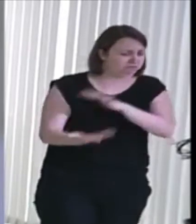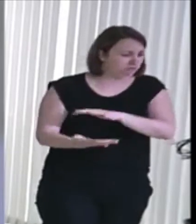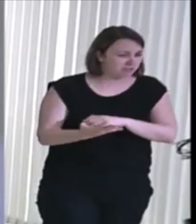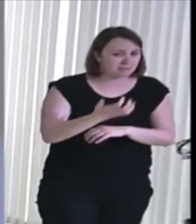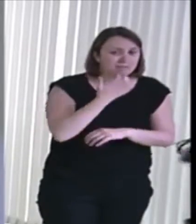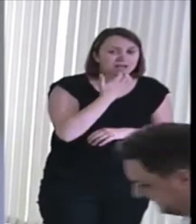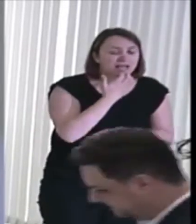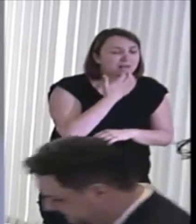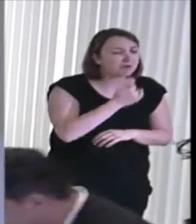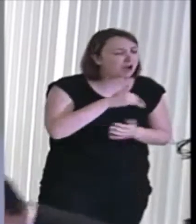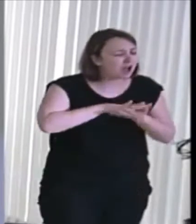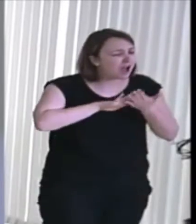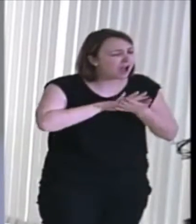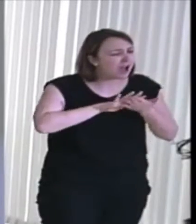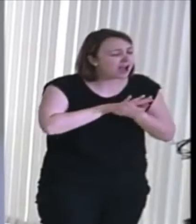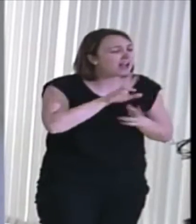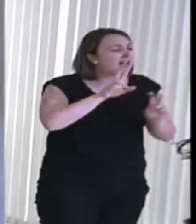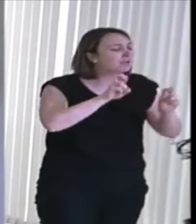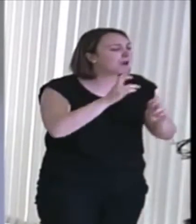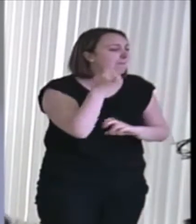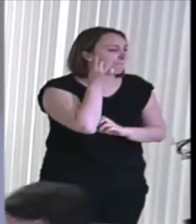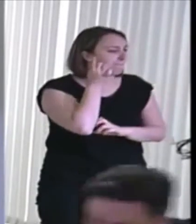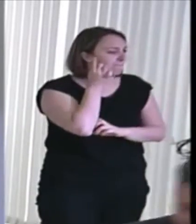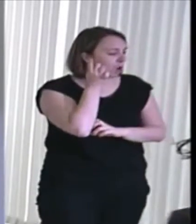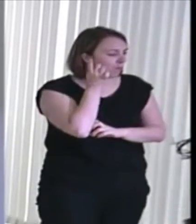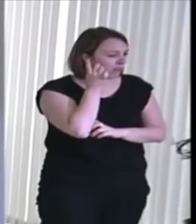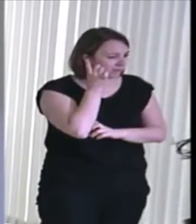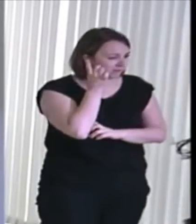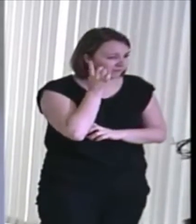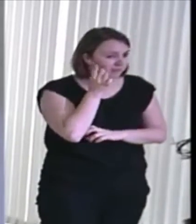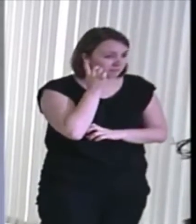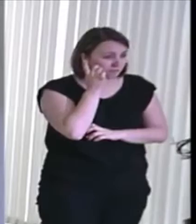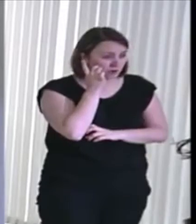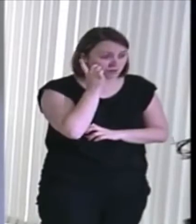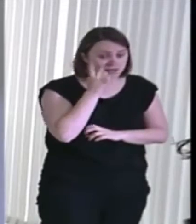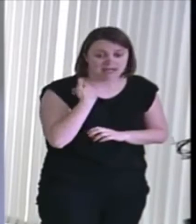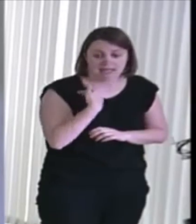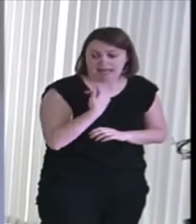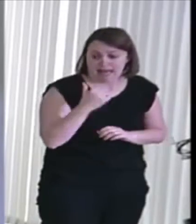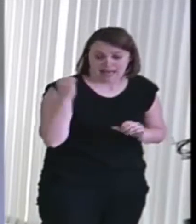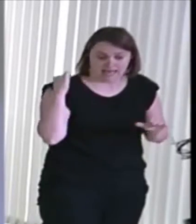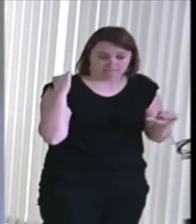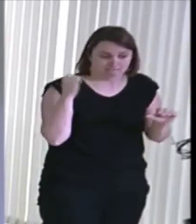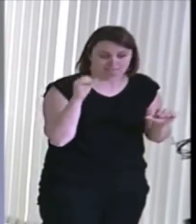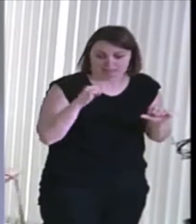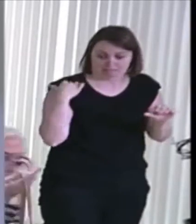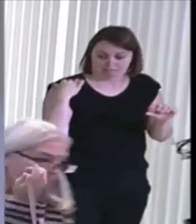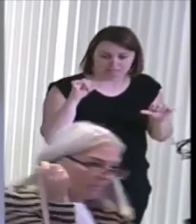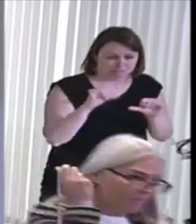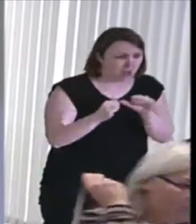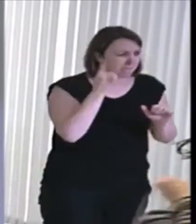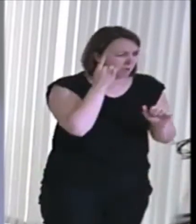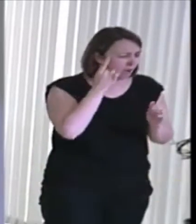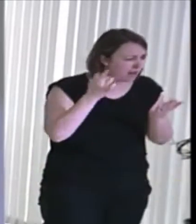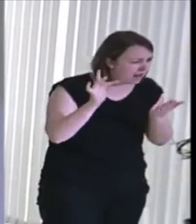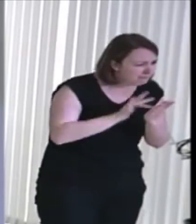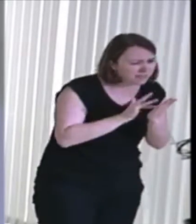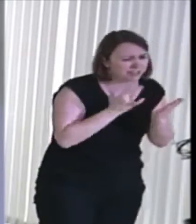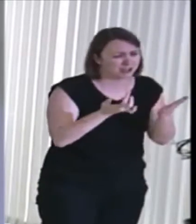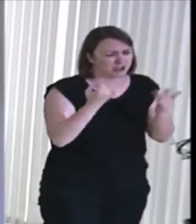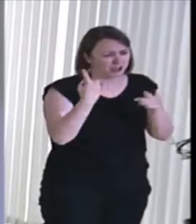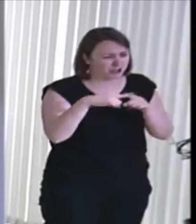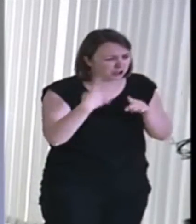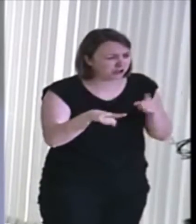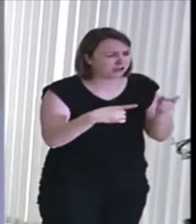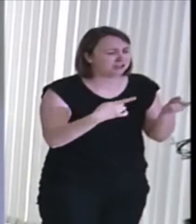ejemplo, hablábamos antes del teléfono, el teléfono móvil. En unos pocos años la cantidad de aplicaciones, de